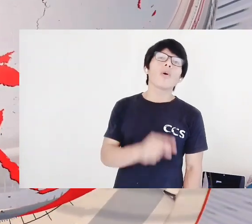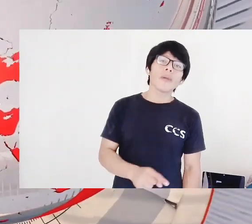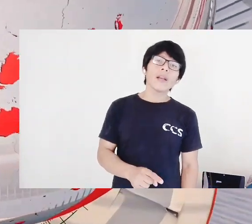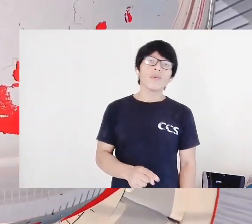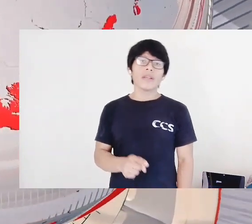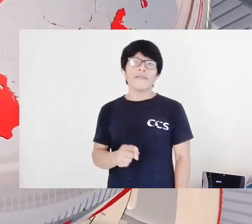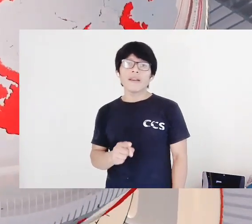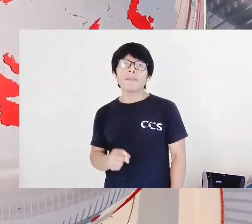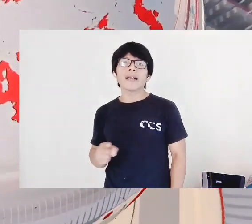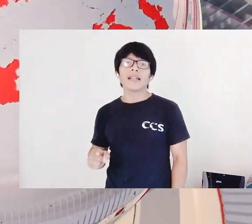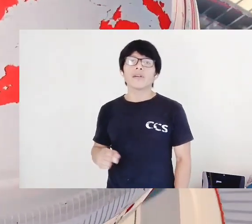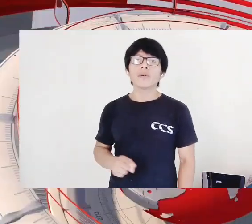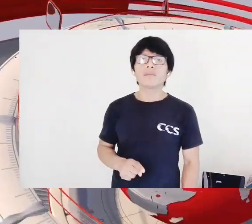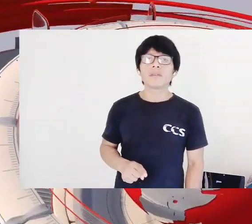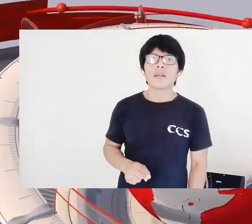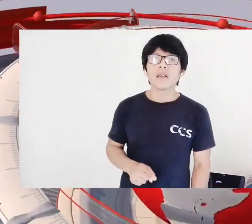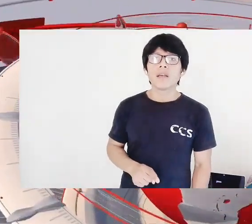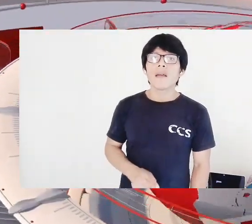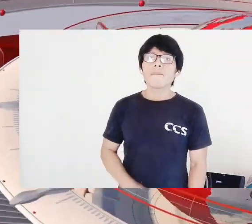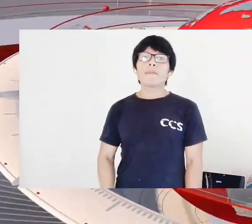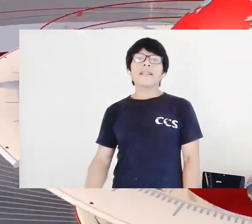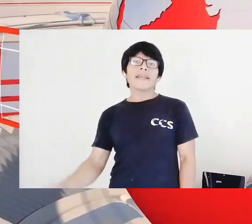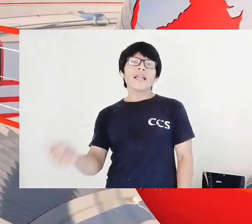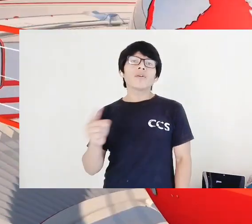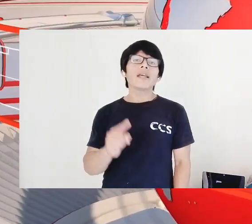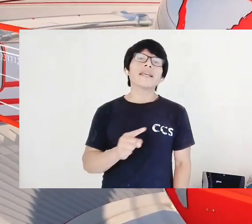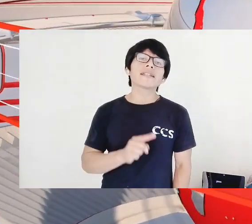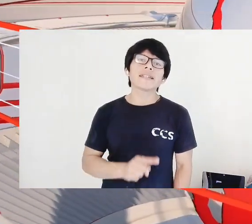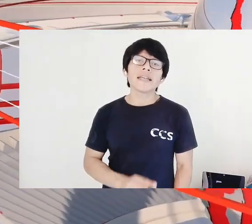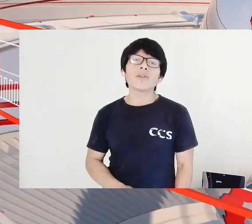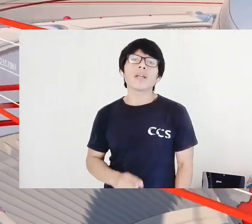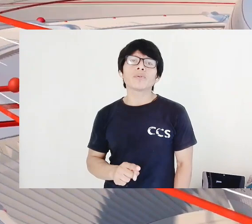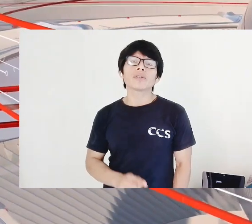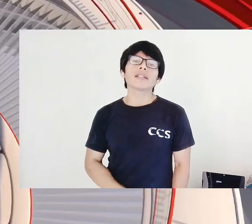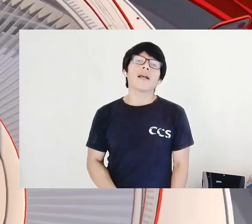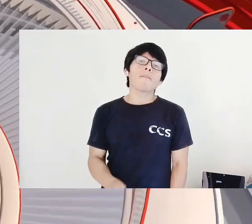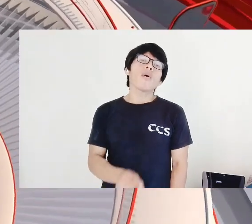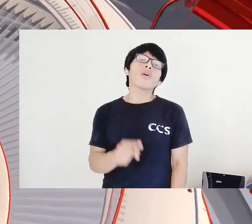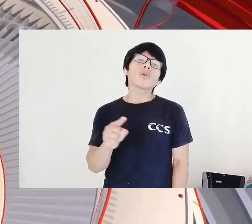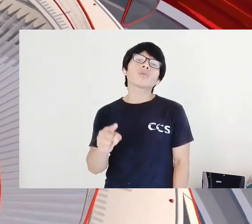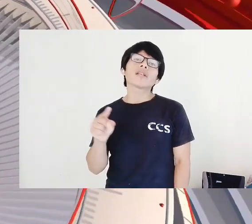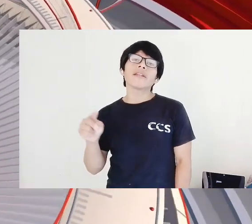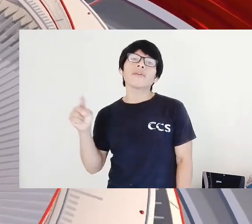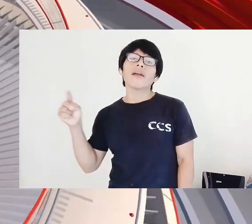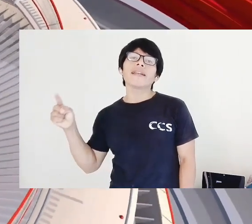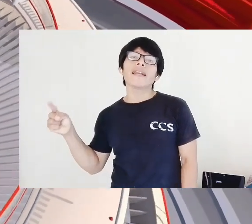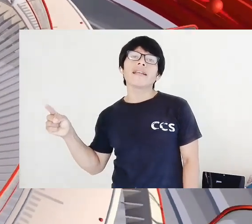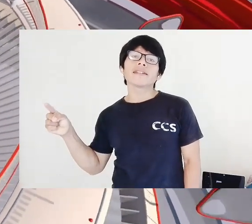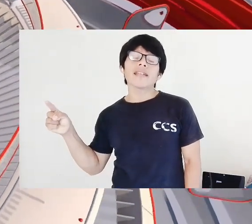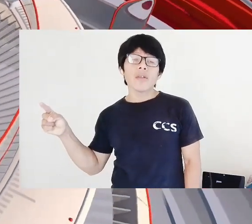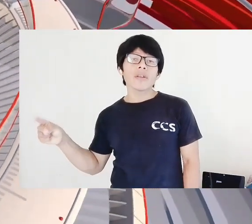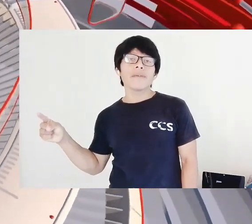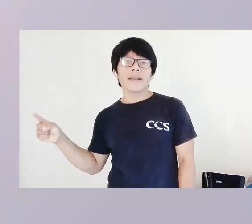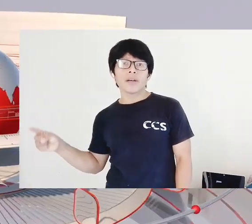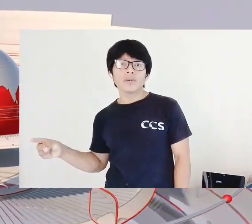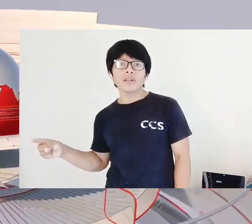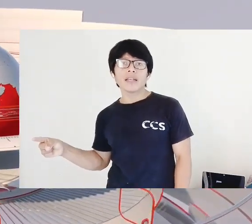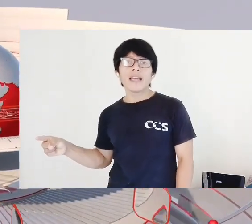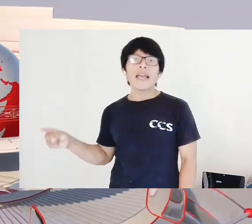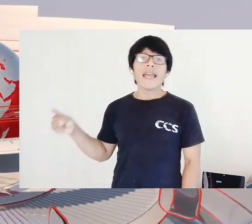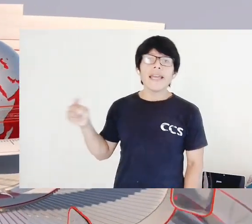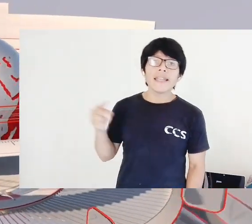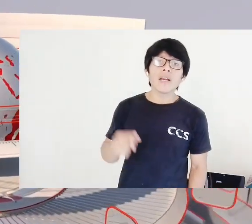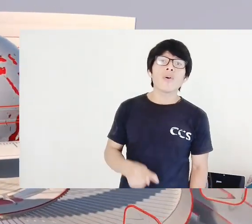en el gobierno de Felipe Calderón, pidiéndole y exigiéndole justicia por lo sucedido en el estado de